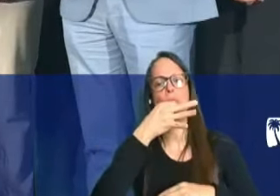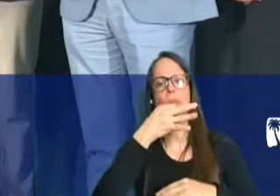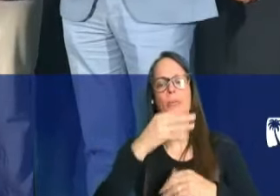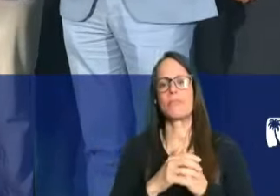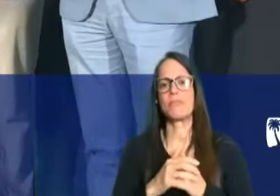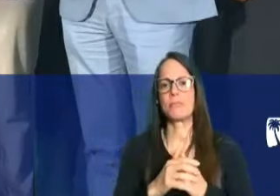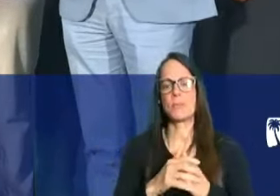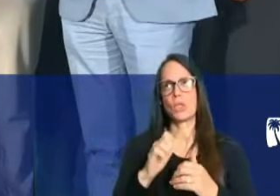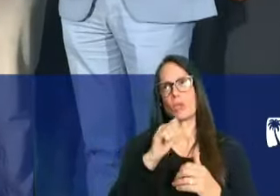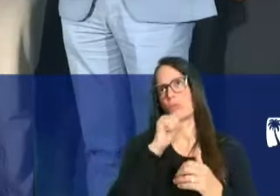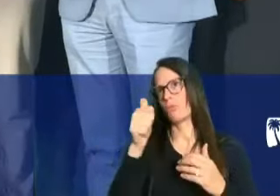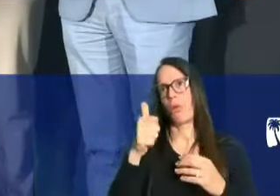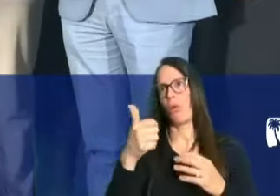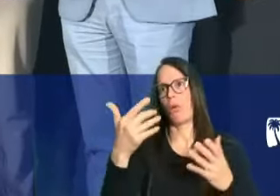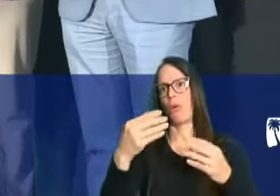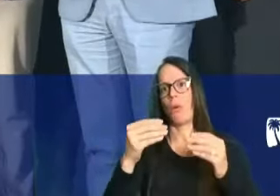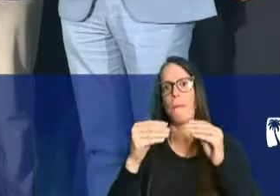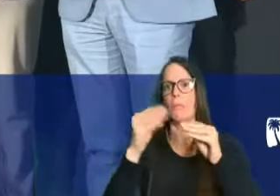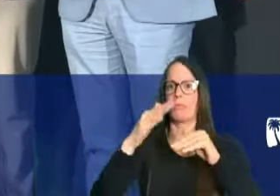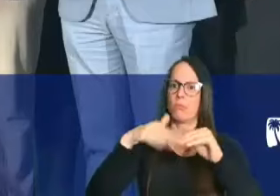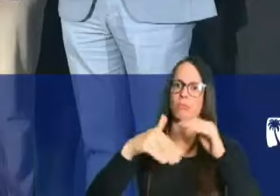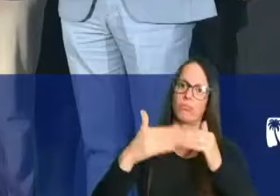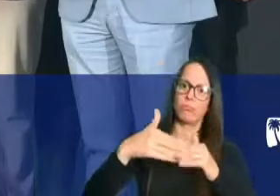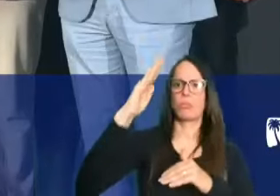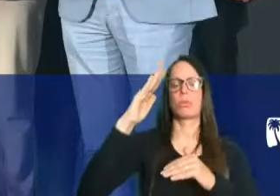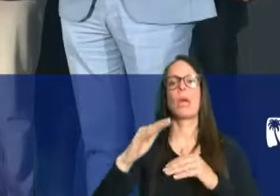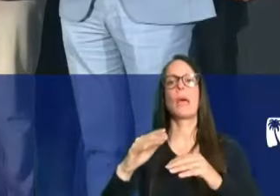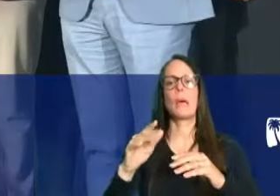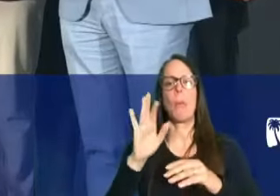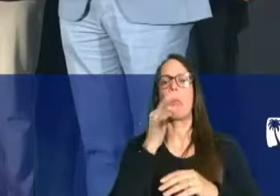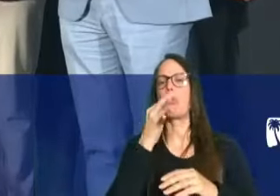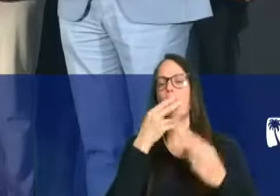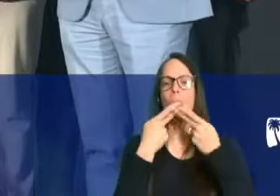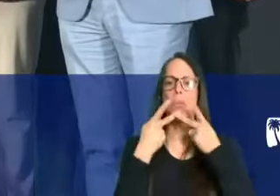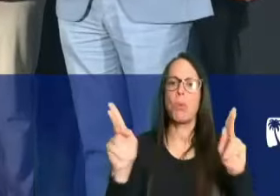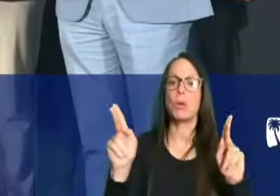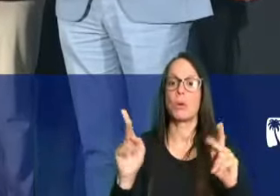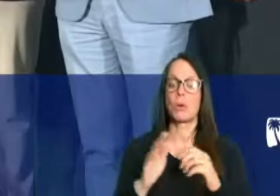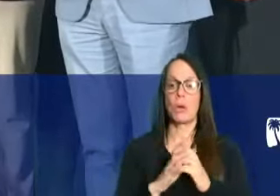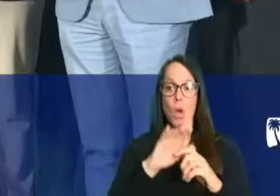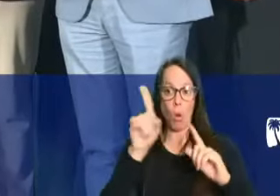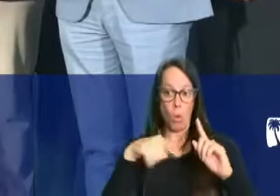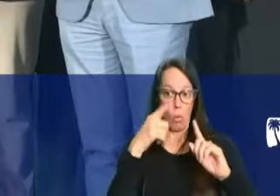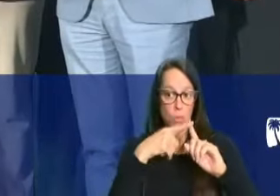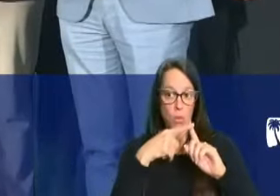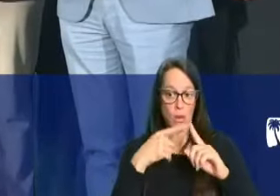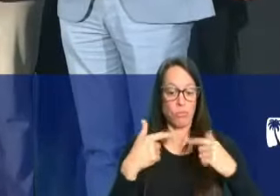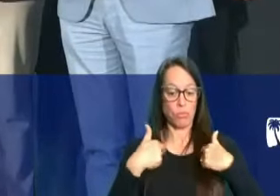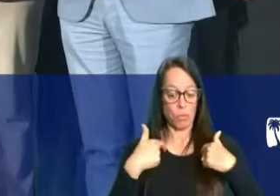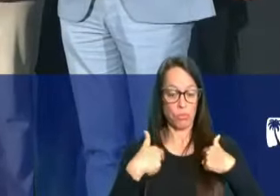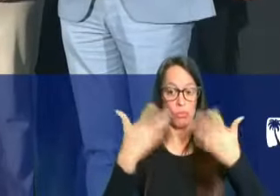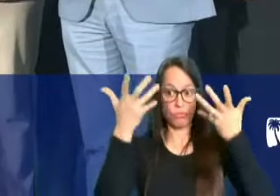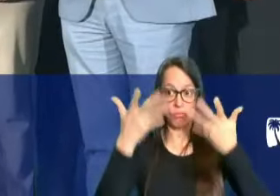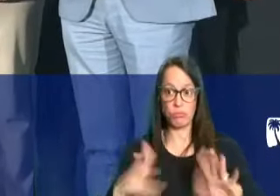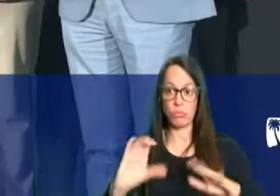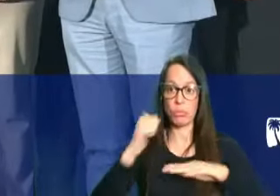ser más de eso eh hacerlo público una vez haga eso Entonces sí estaría